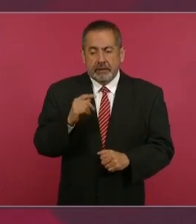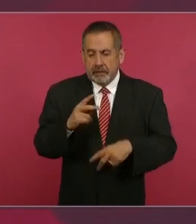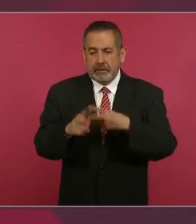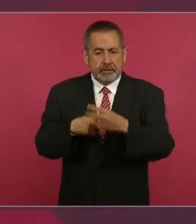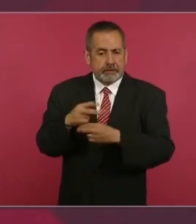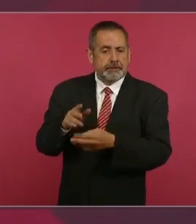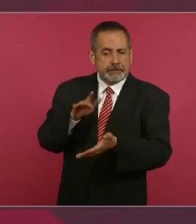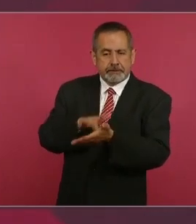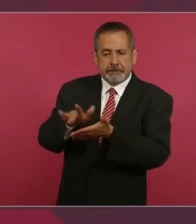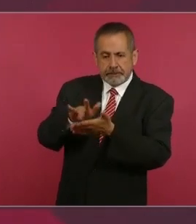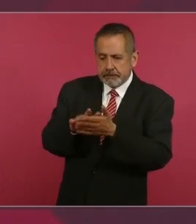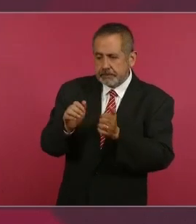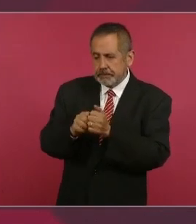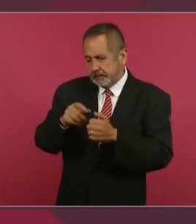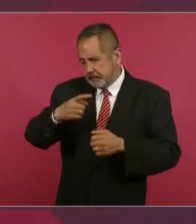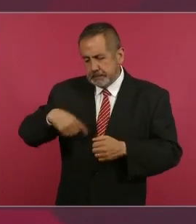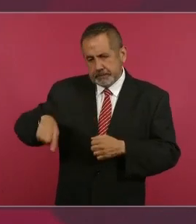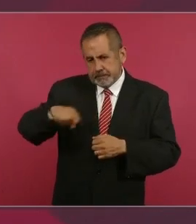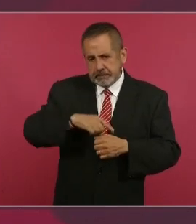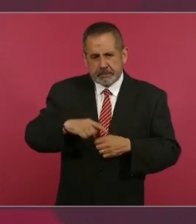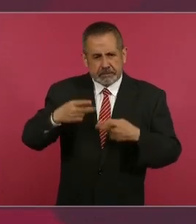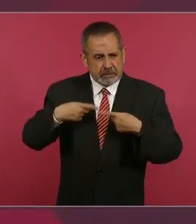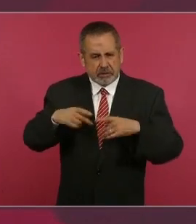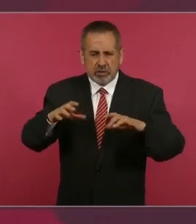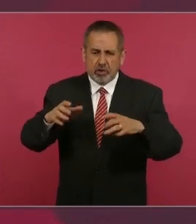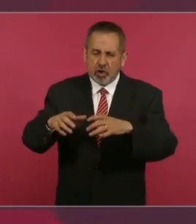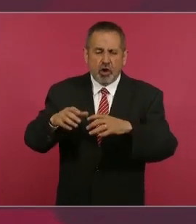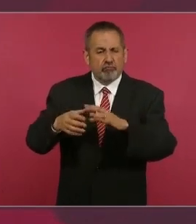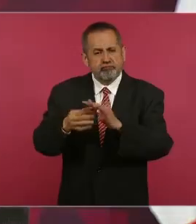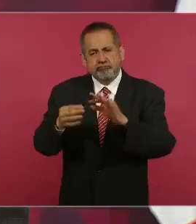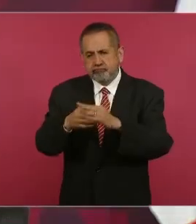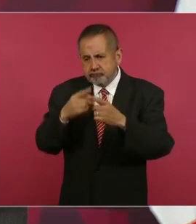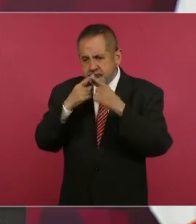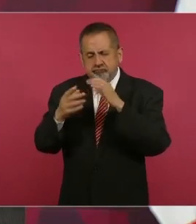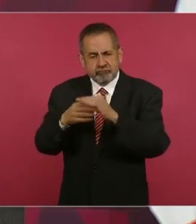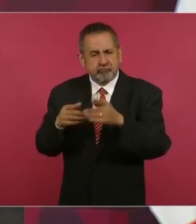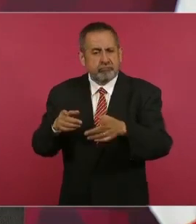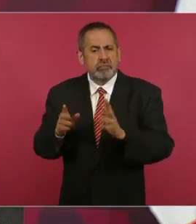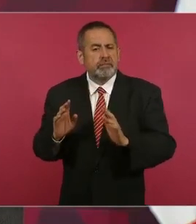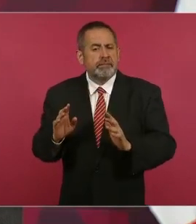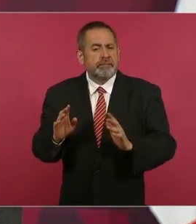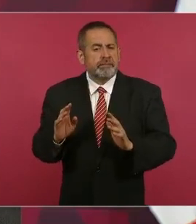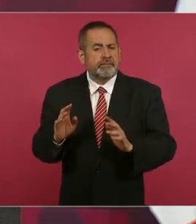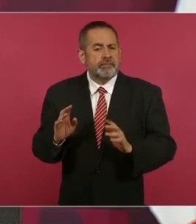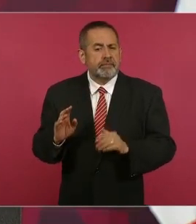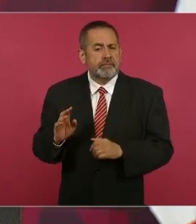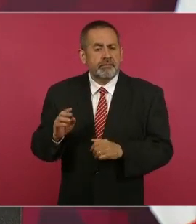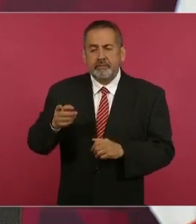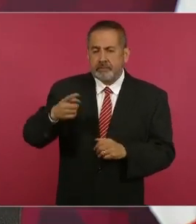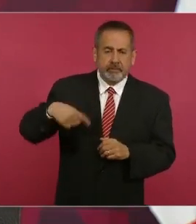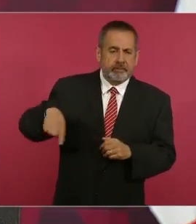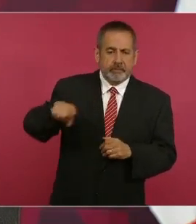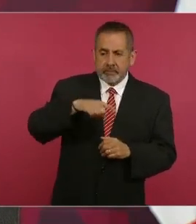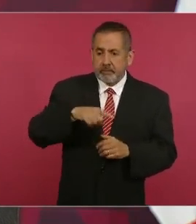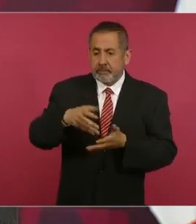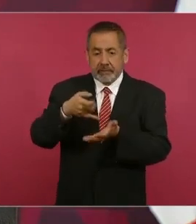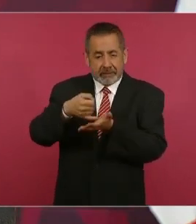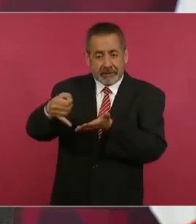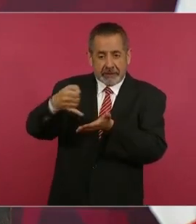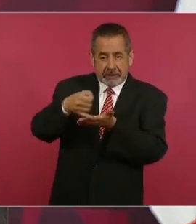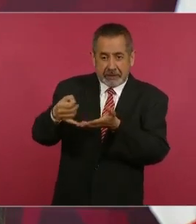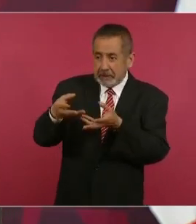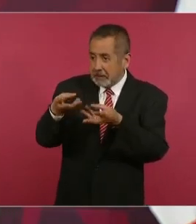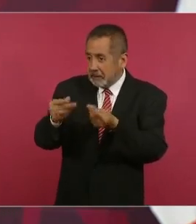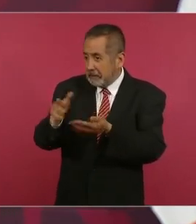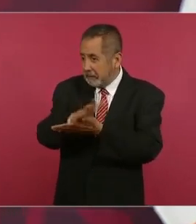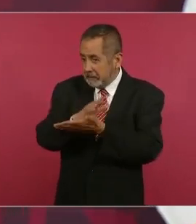a pequeños productores, a los que perdieron sus cosechas, y